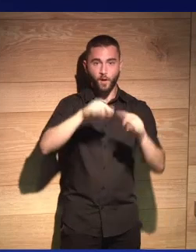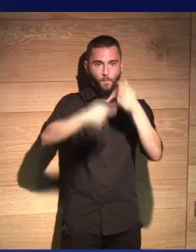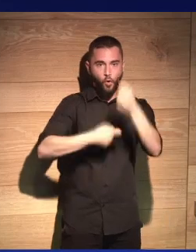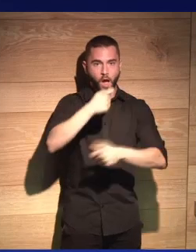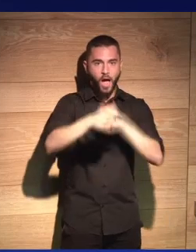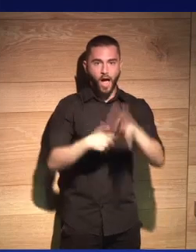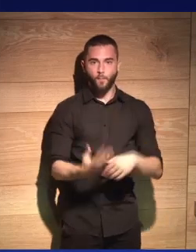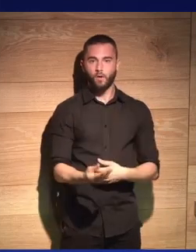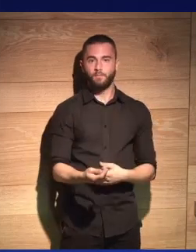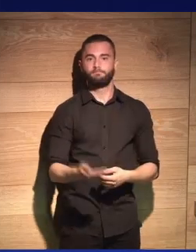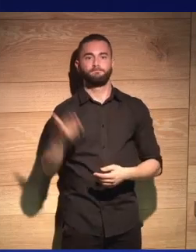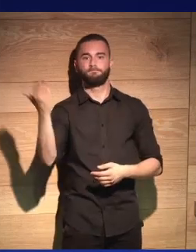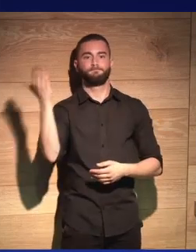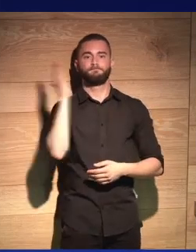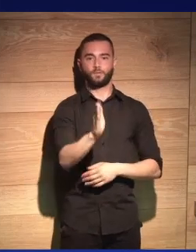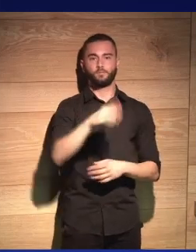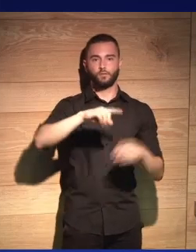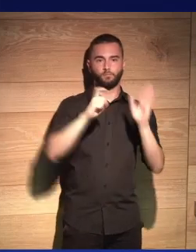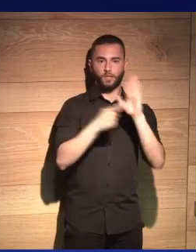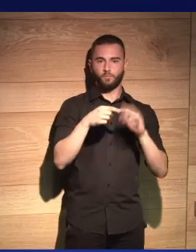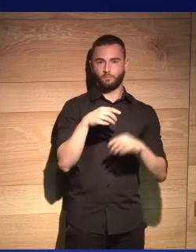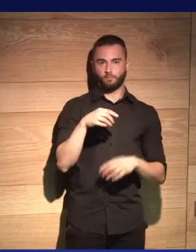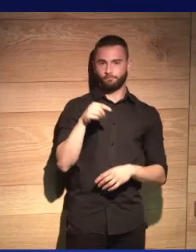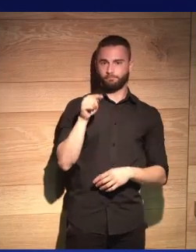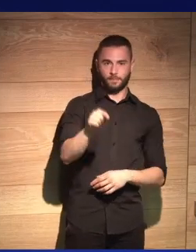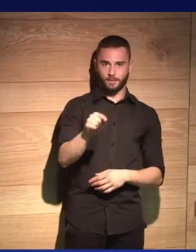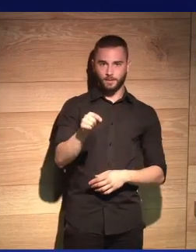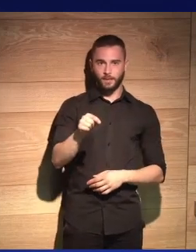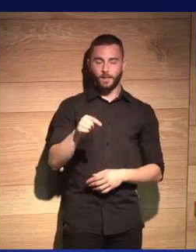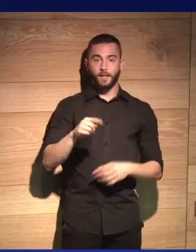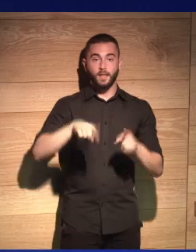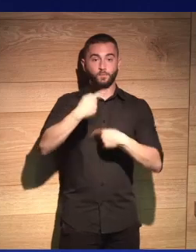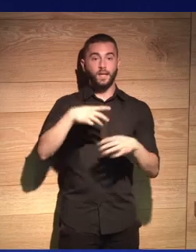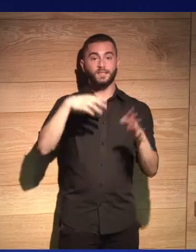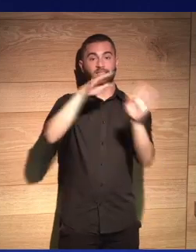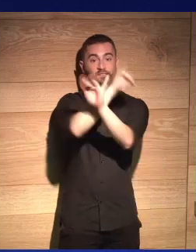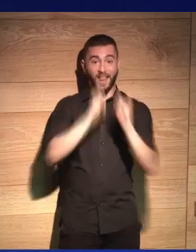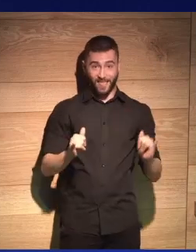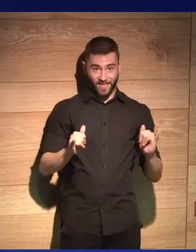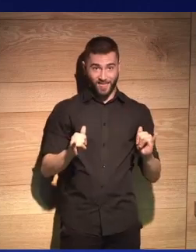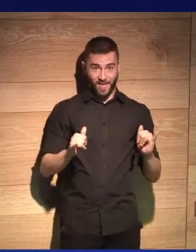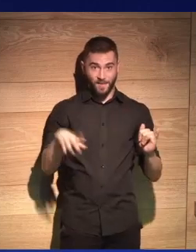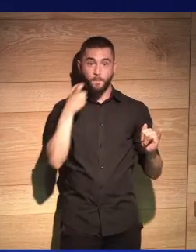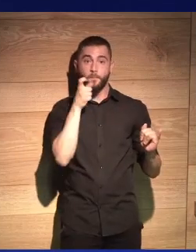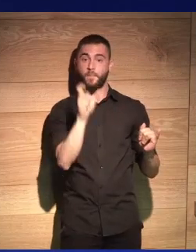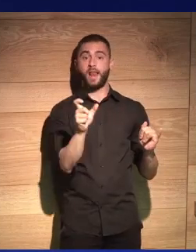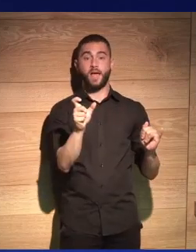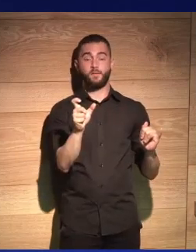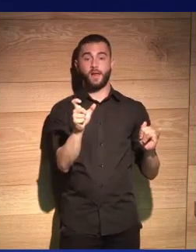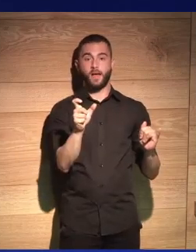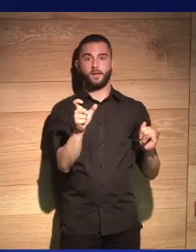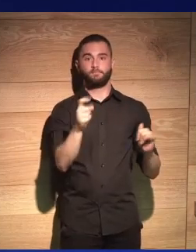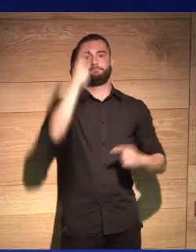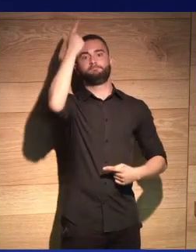por completo. Y luego está la felicidad, esa palabra que llega solo cada